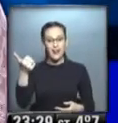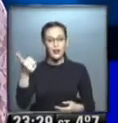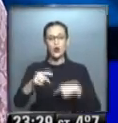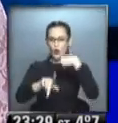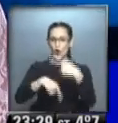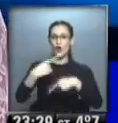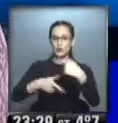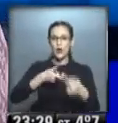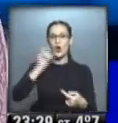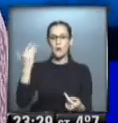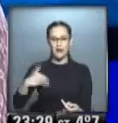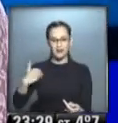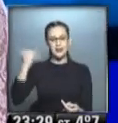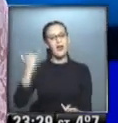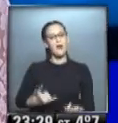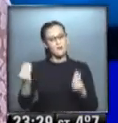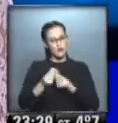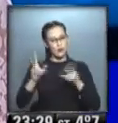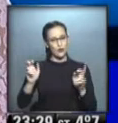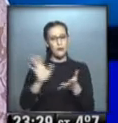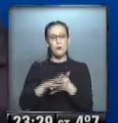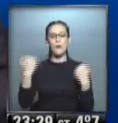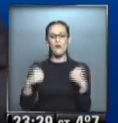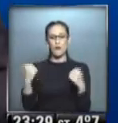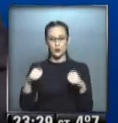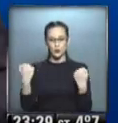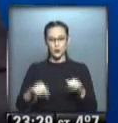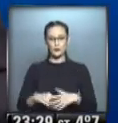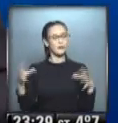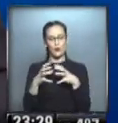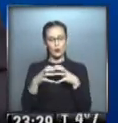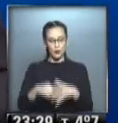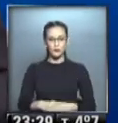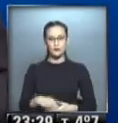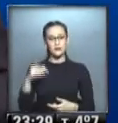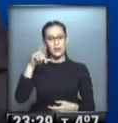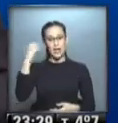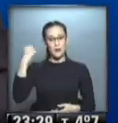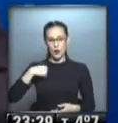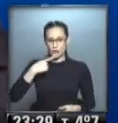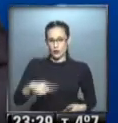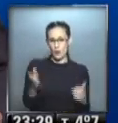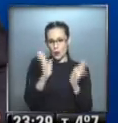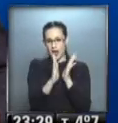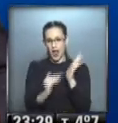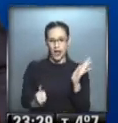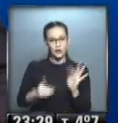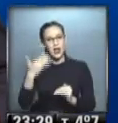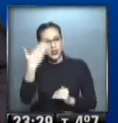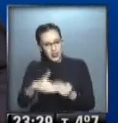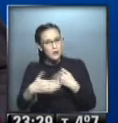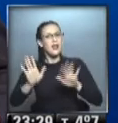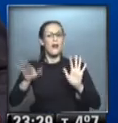adelante. Así que tenemos mucho fútbol por delante para compartir con ustedes. Sabí que se vino de blanco. Ya vamos a hablar a su debido